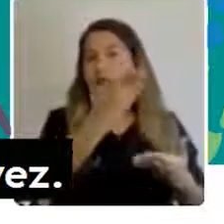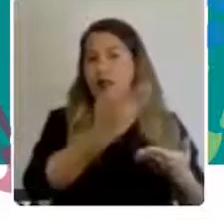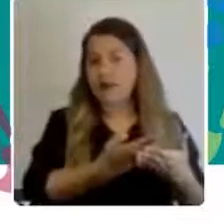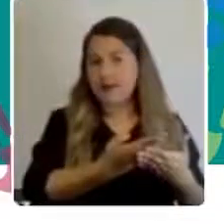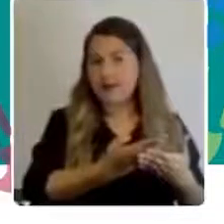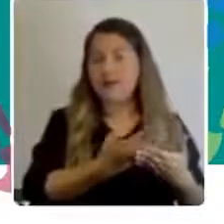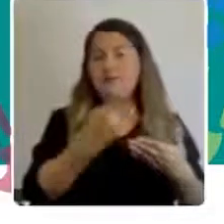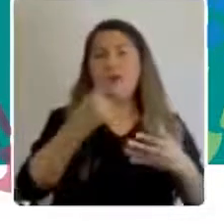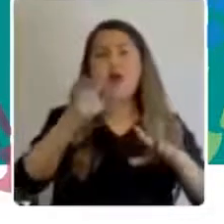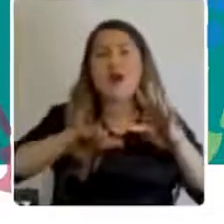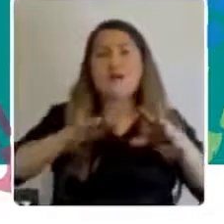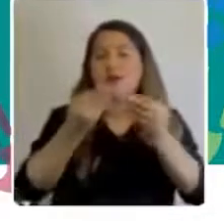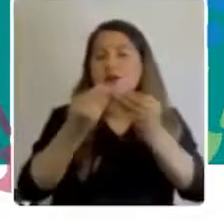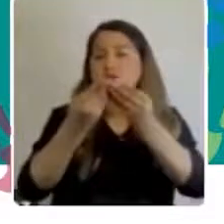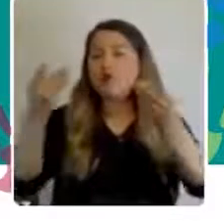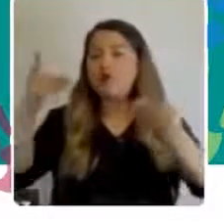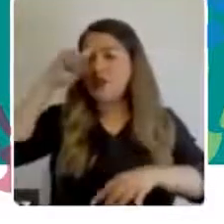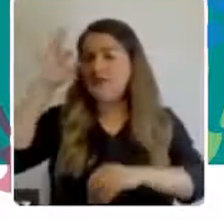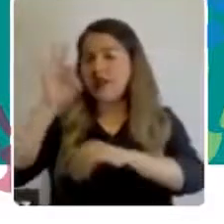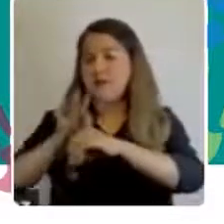vez.